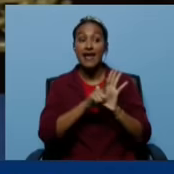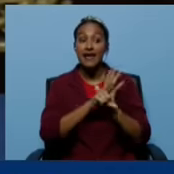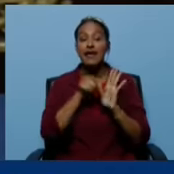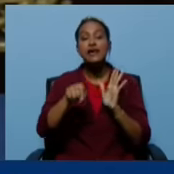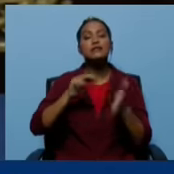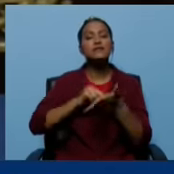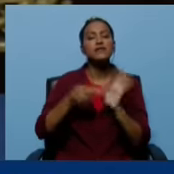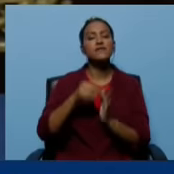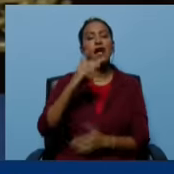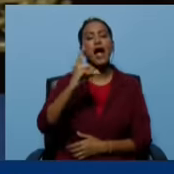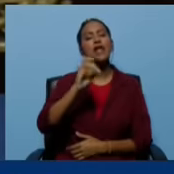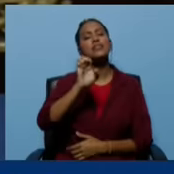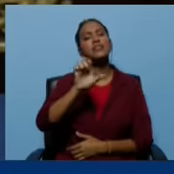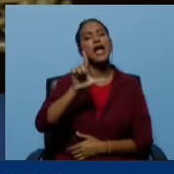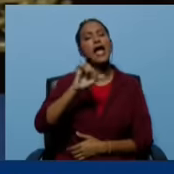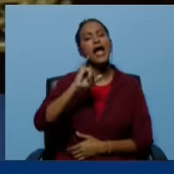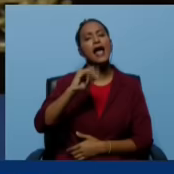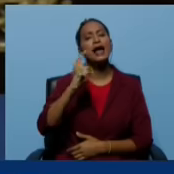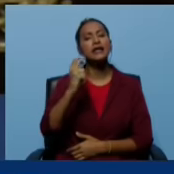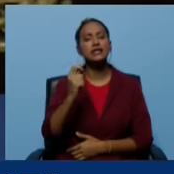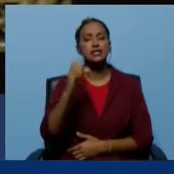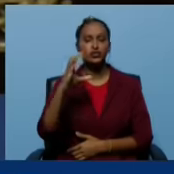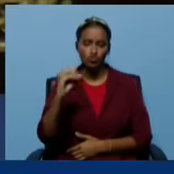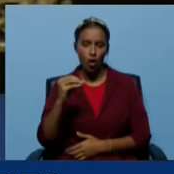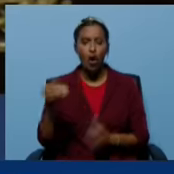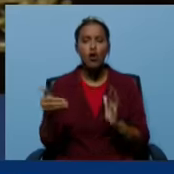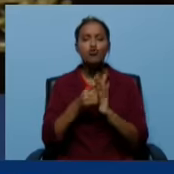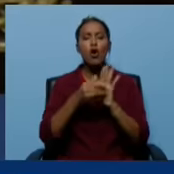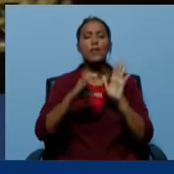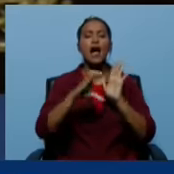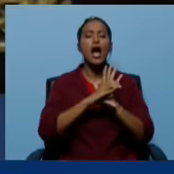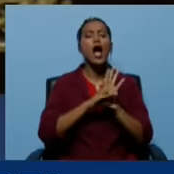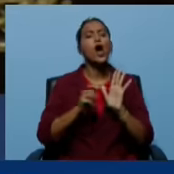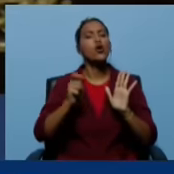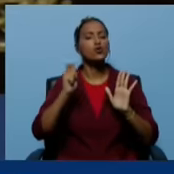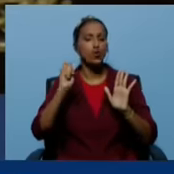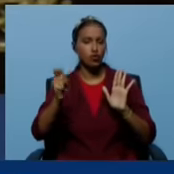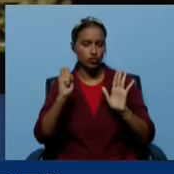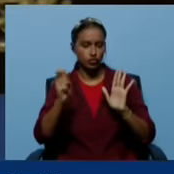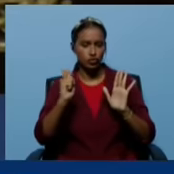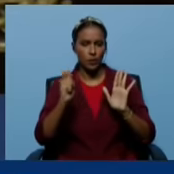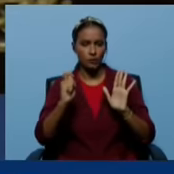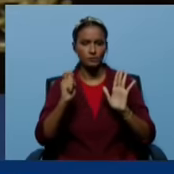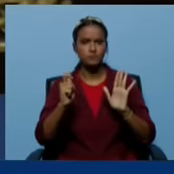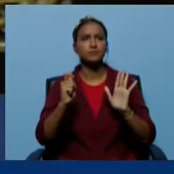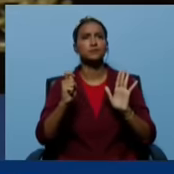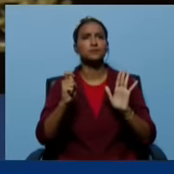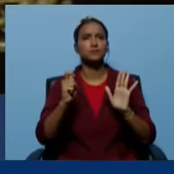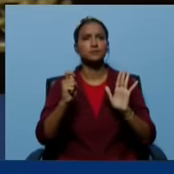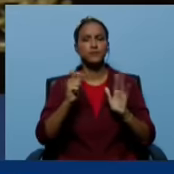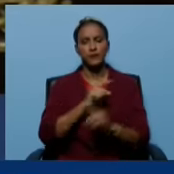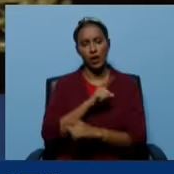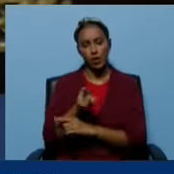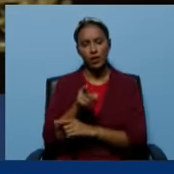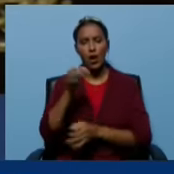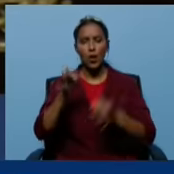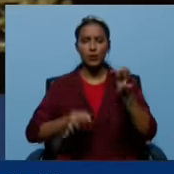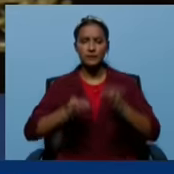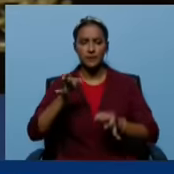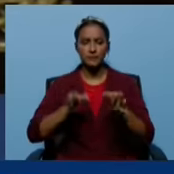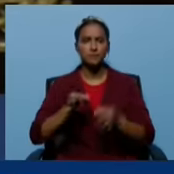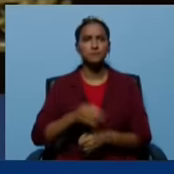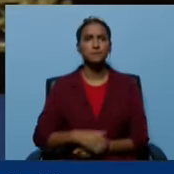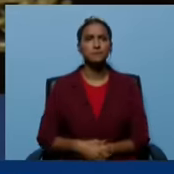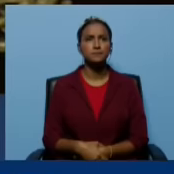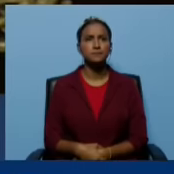comunes, electorales y constitucionales en contravención del ordenamiento jurídico